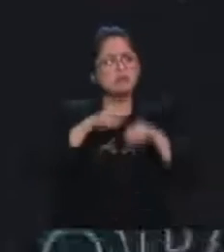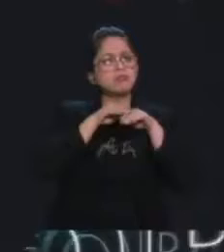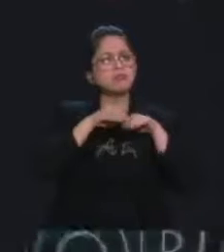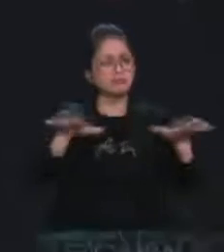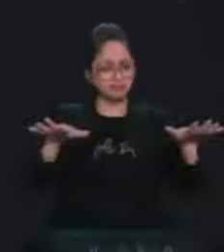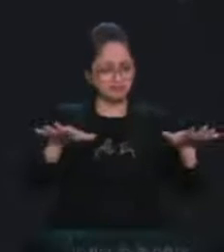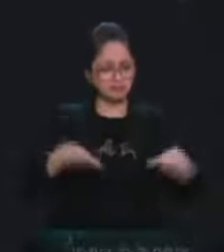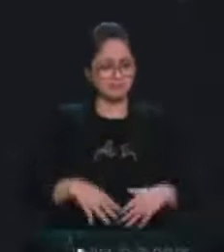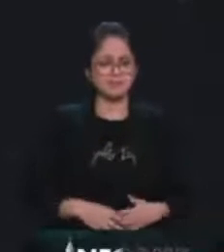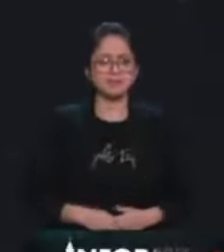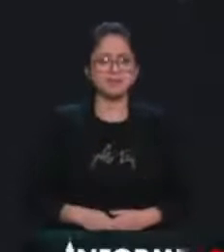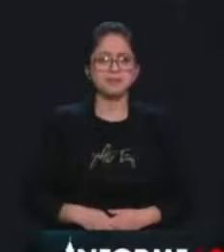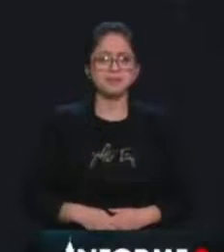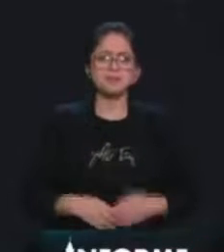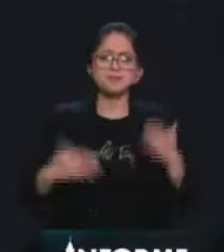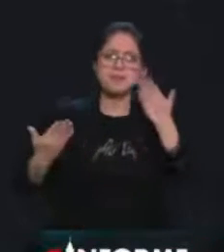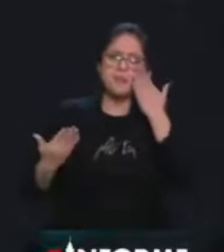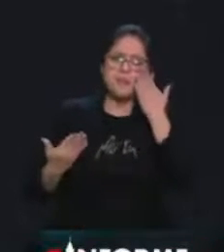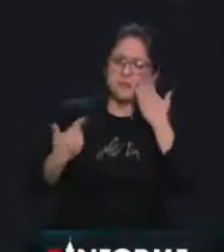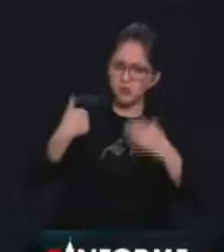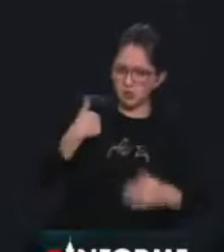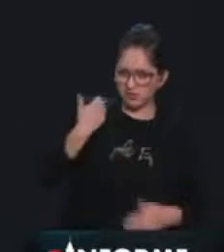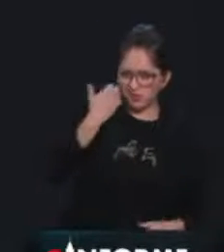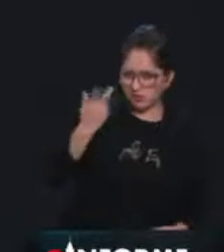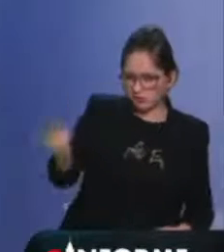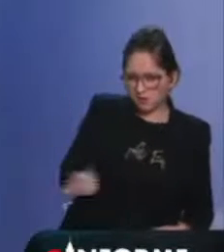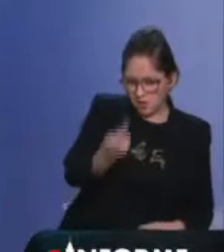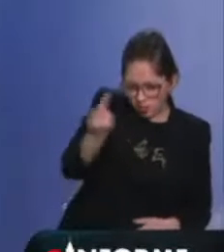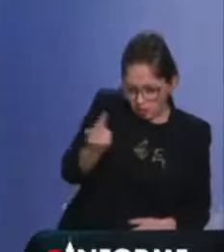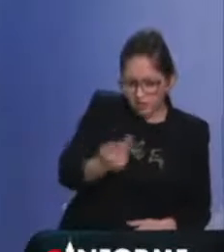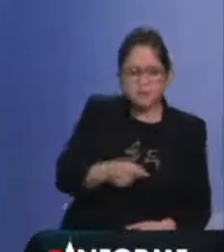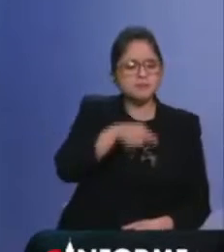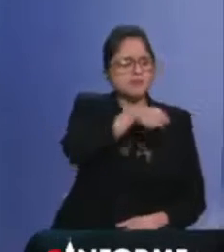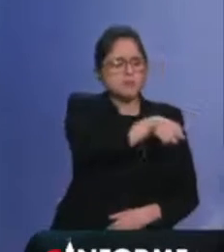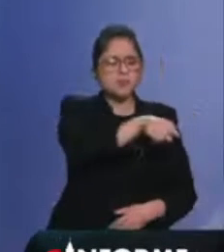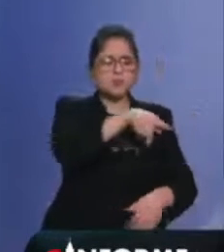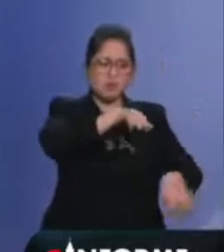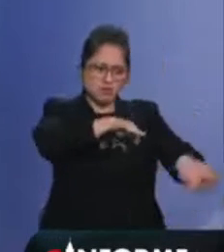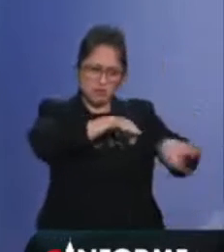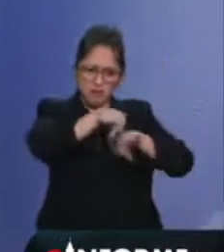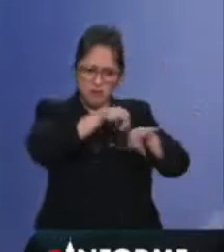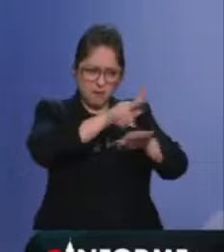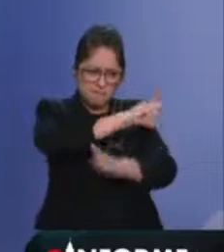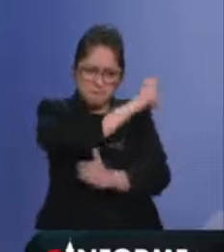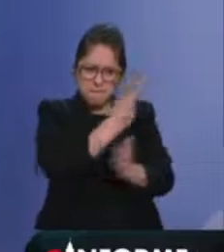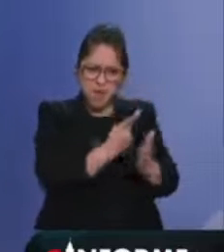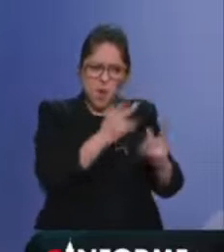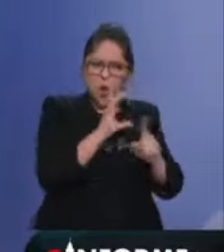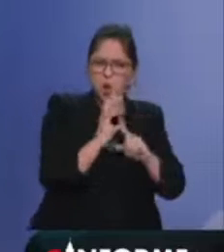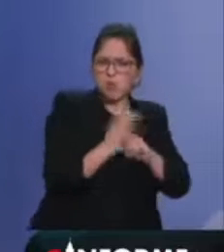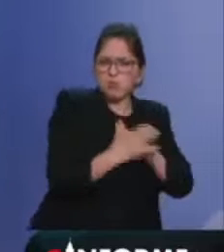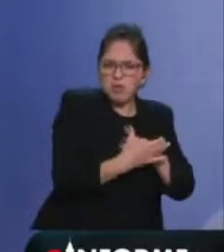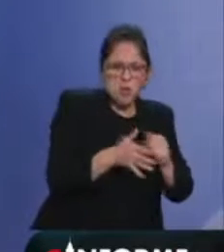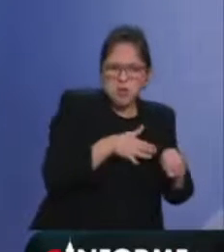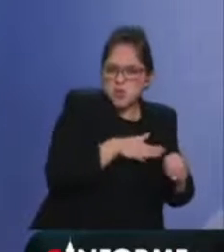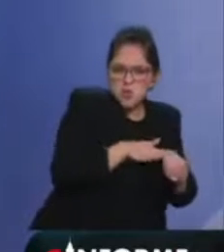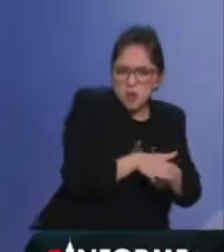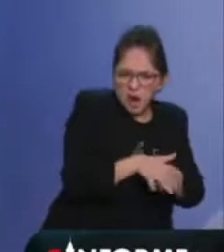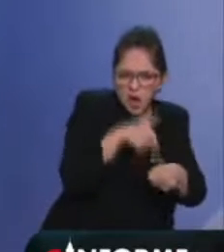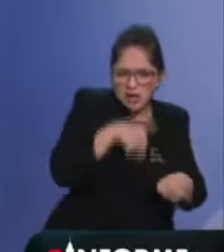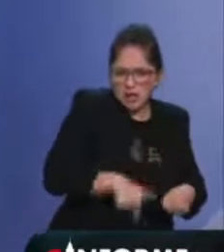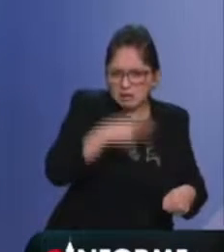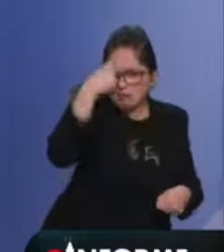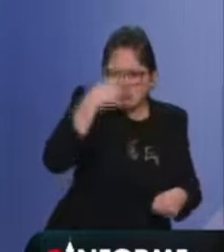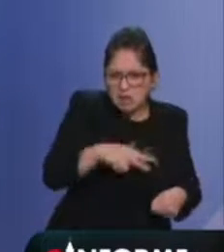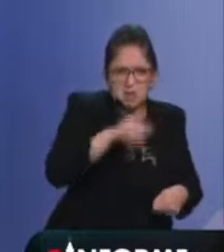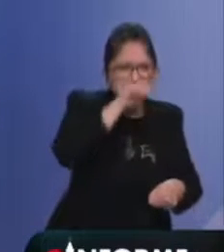bien, ahora, ¿en qué, Enrique, consiste el plan de trabajo que va a llevar a cabo el comité aquí en nuestro país, en